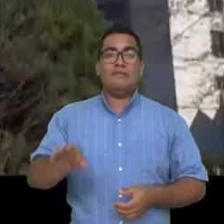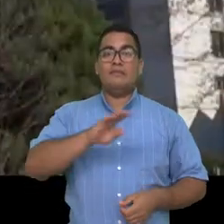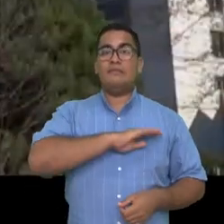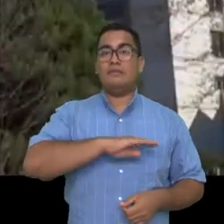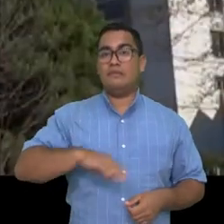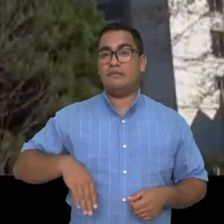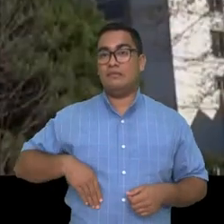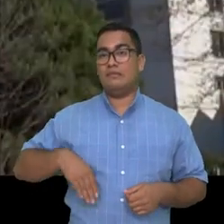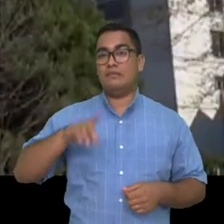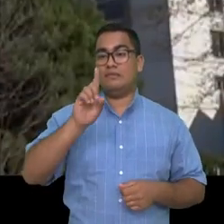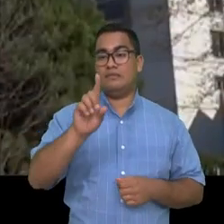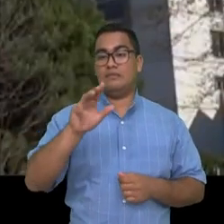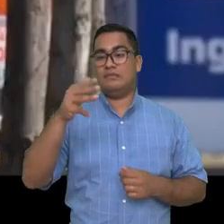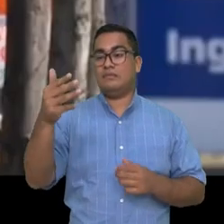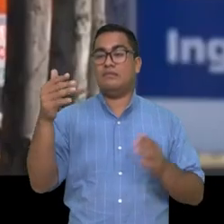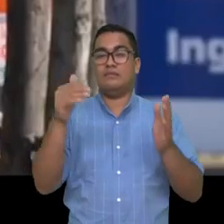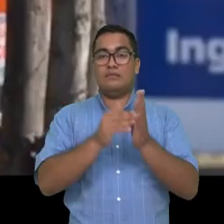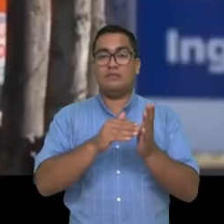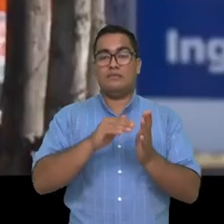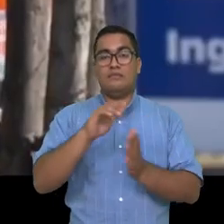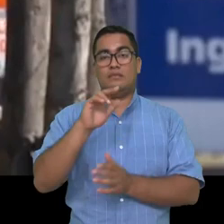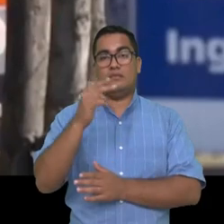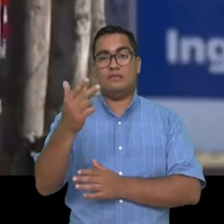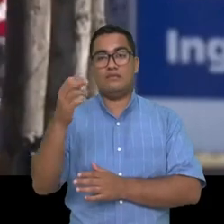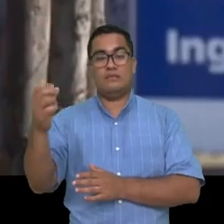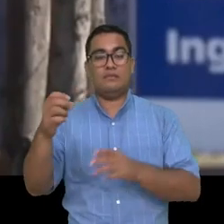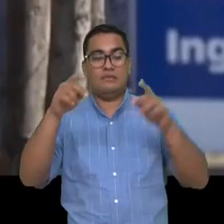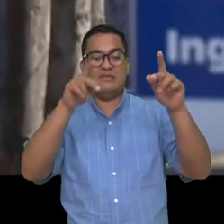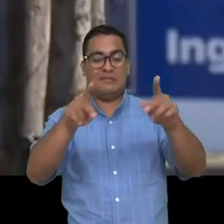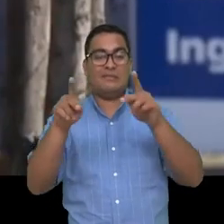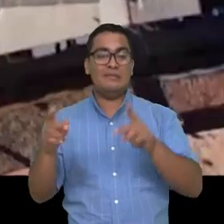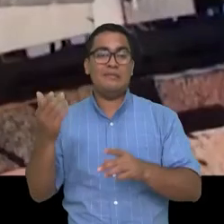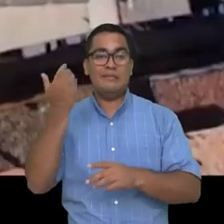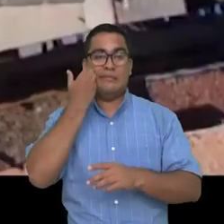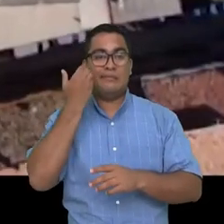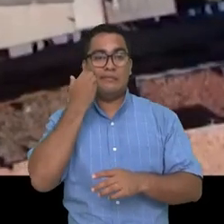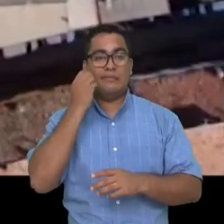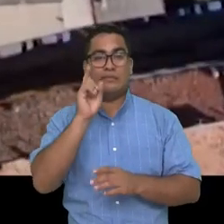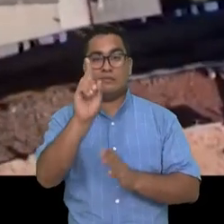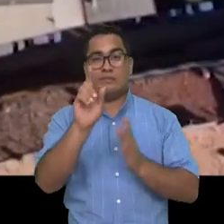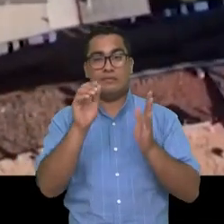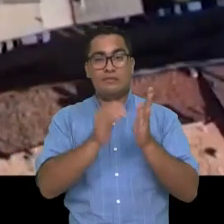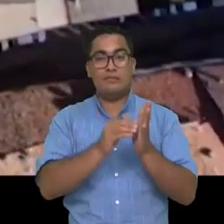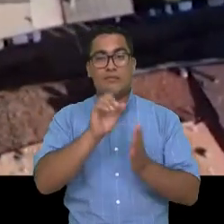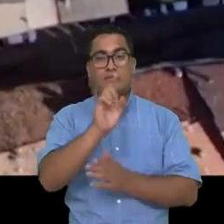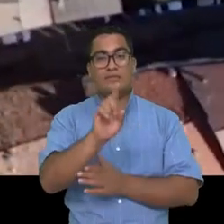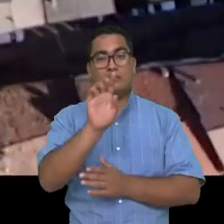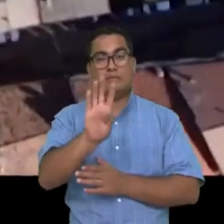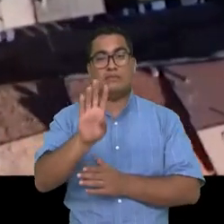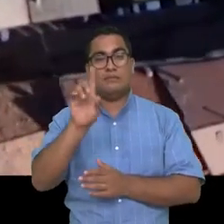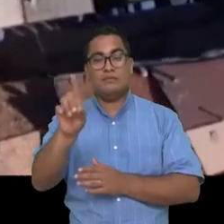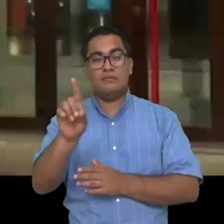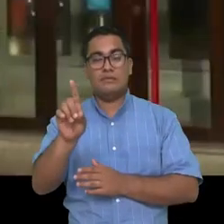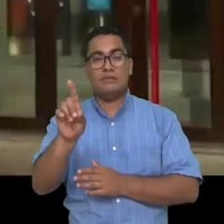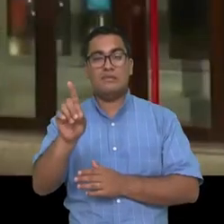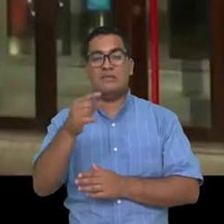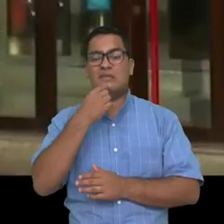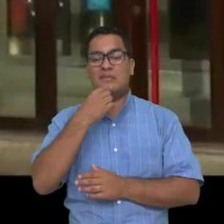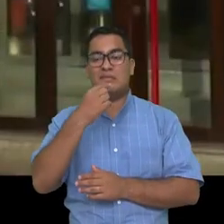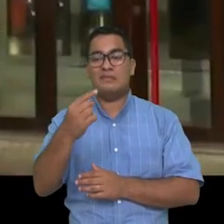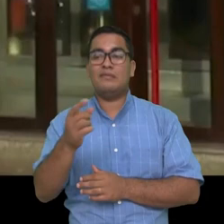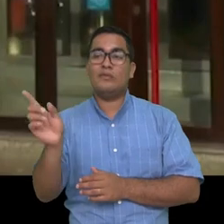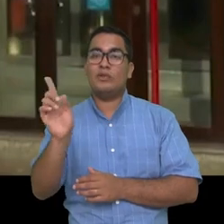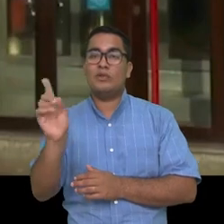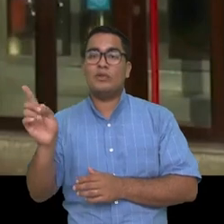registra 19.980 casos infectados, de los que 1.141 están ingresados